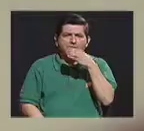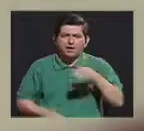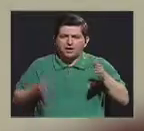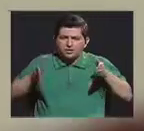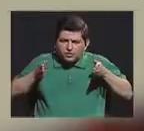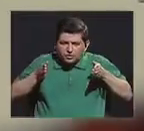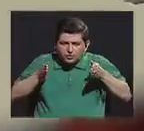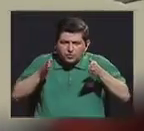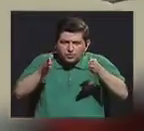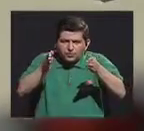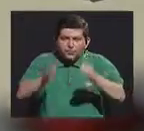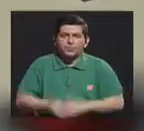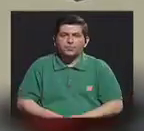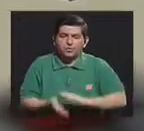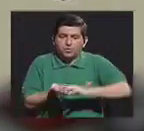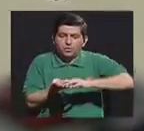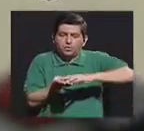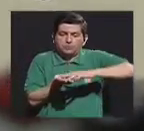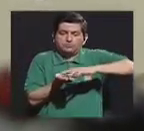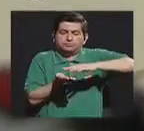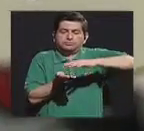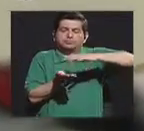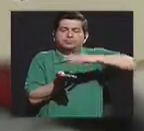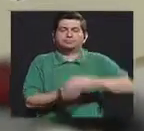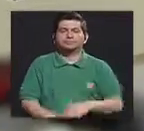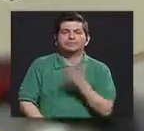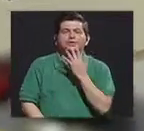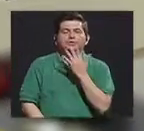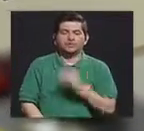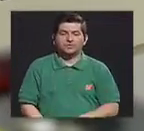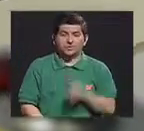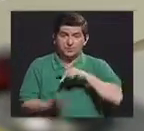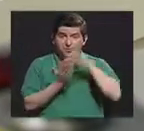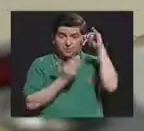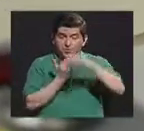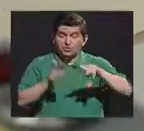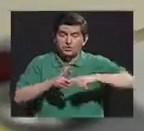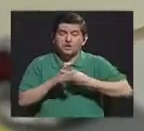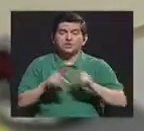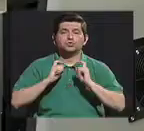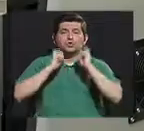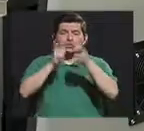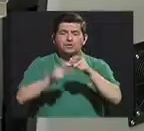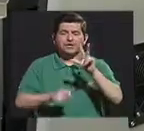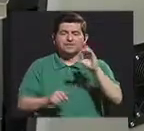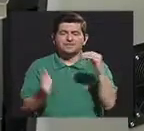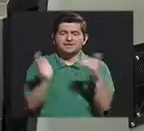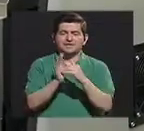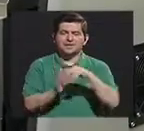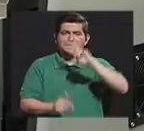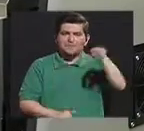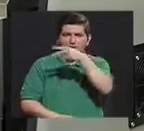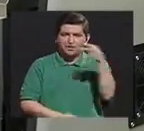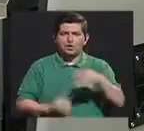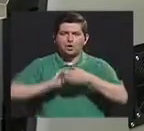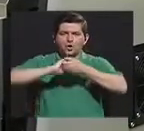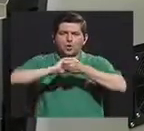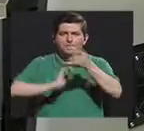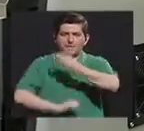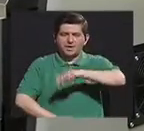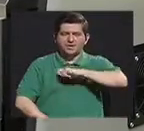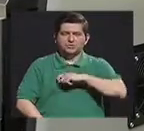entonces le da relieve a todo lo que esté en color este es un proyecto que nació con una donación de 30 mil euros de la cooperación